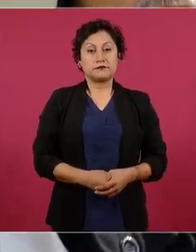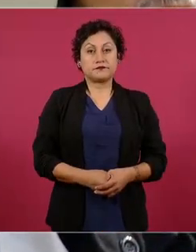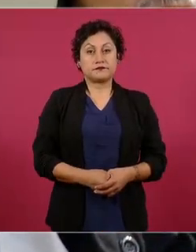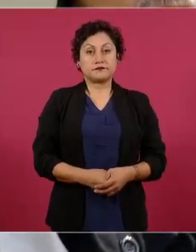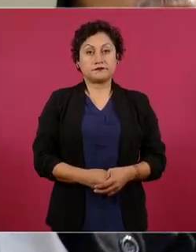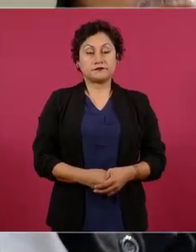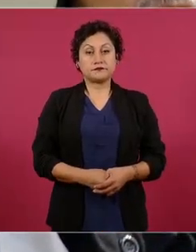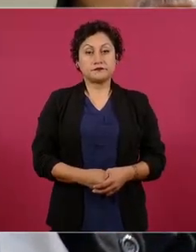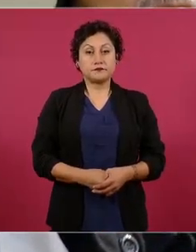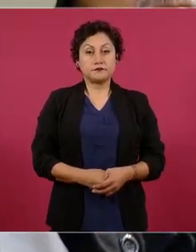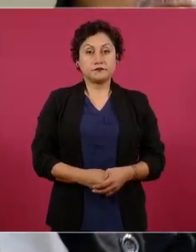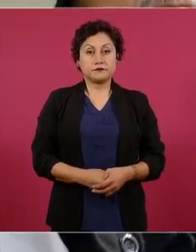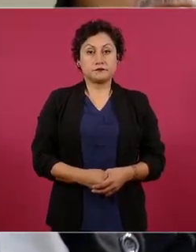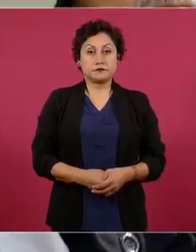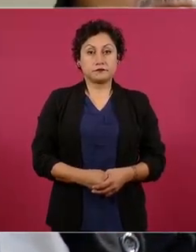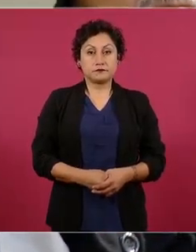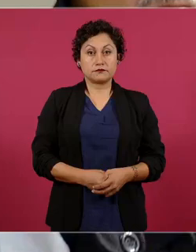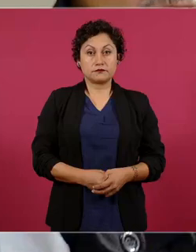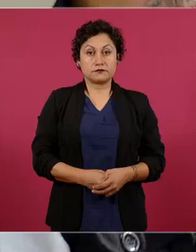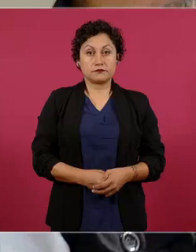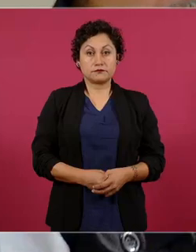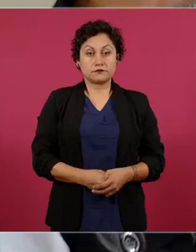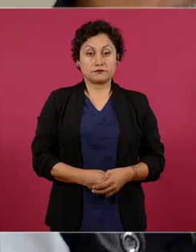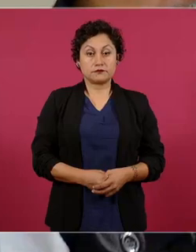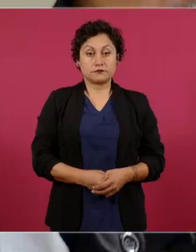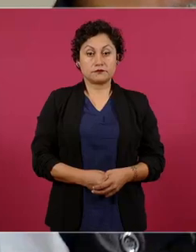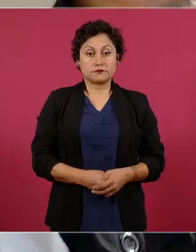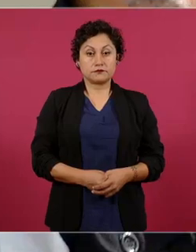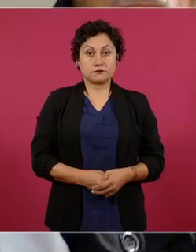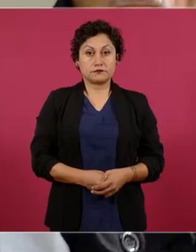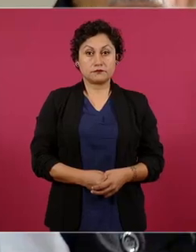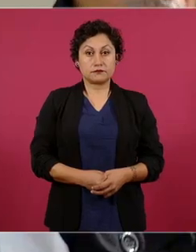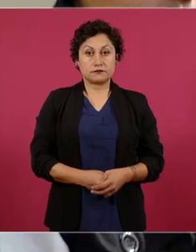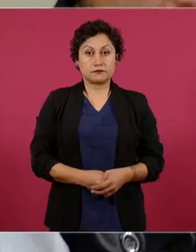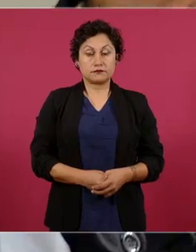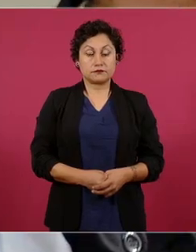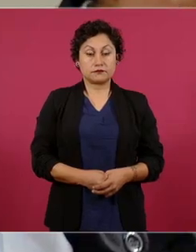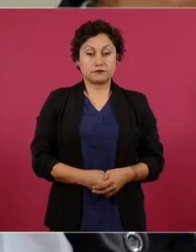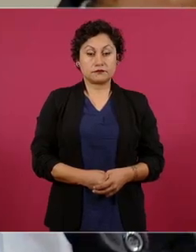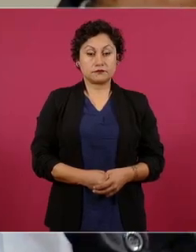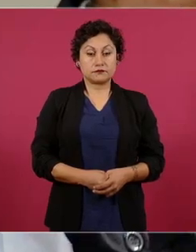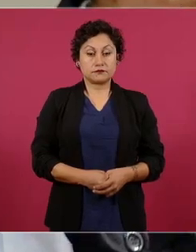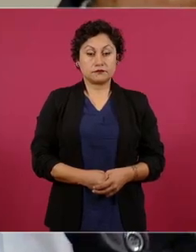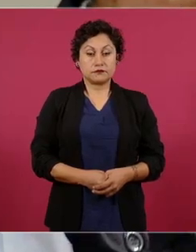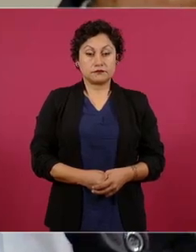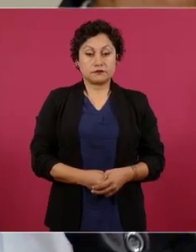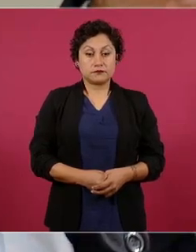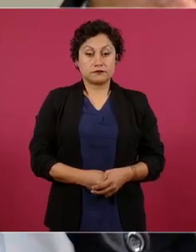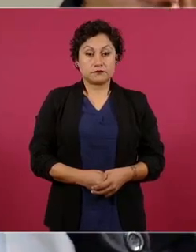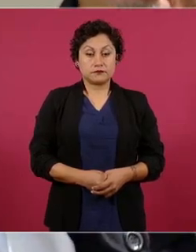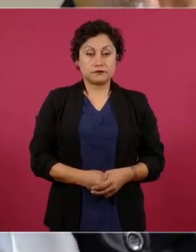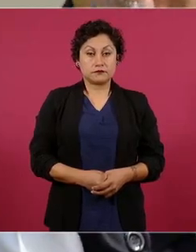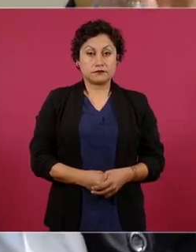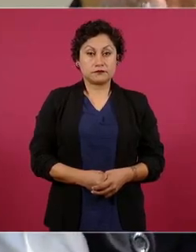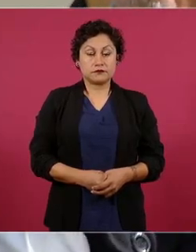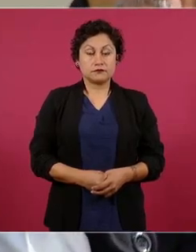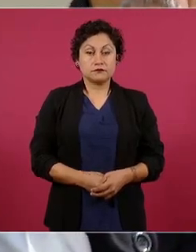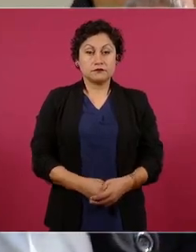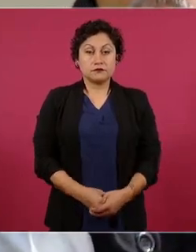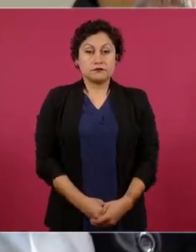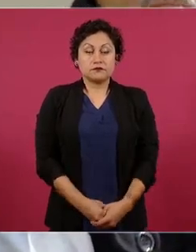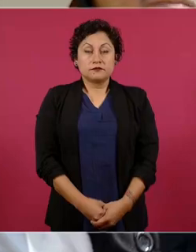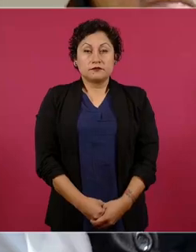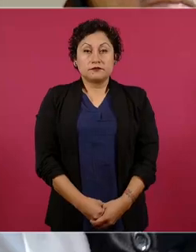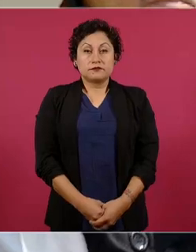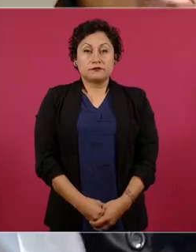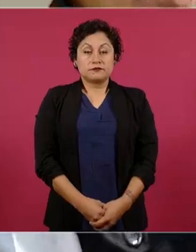que hubo ayer de la autoridad nos dejó por lo menos tres choferes lesionados, uno